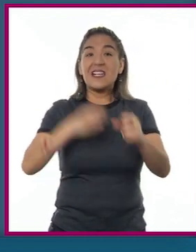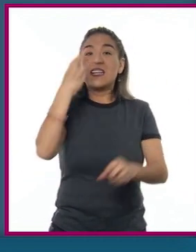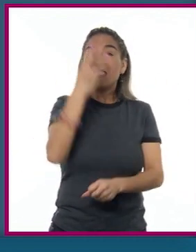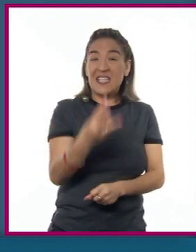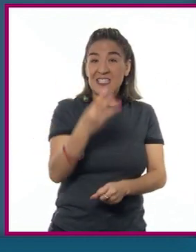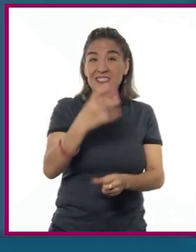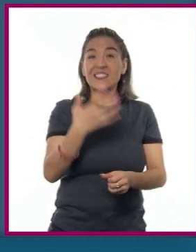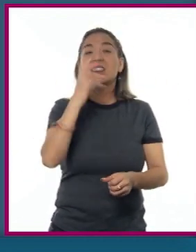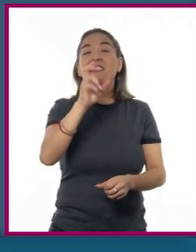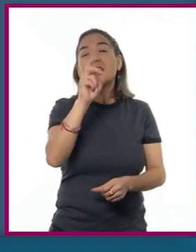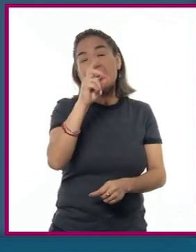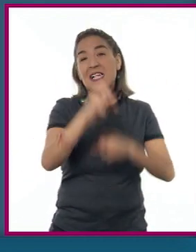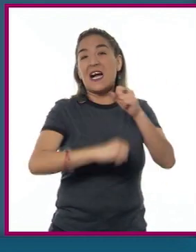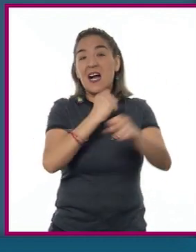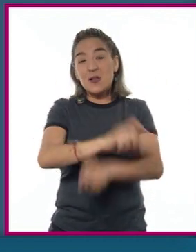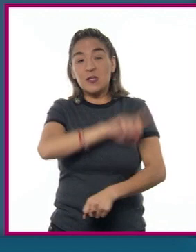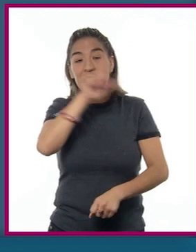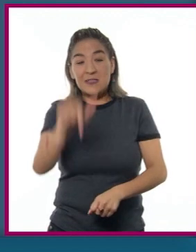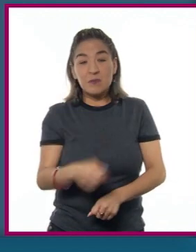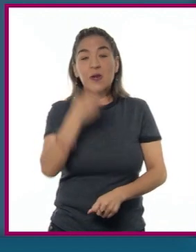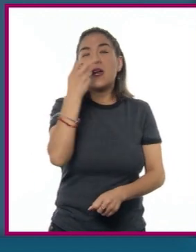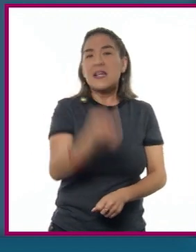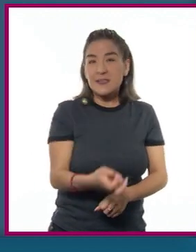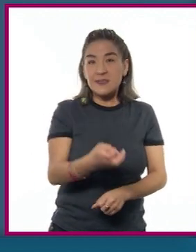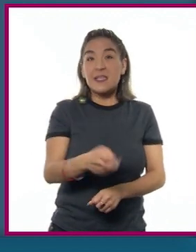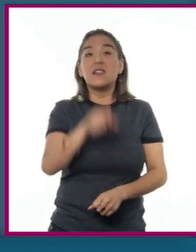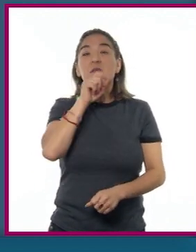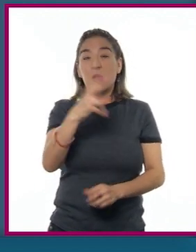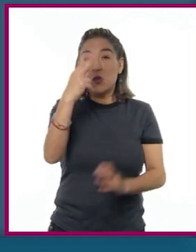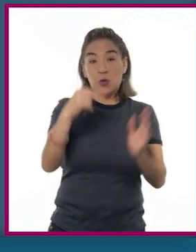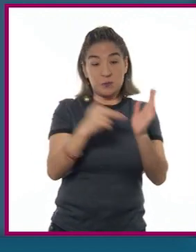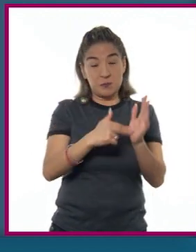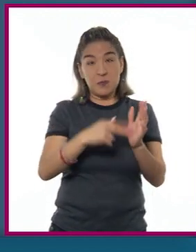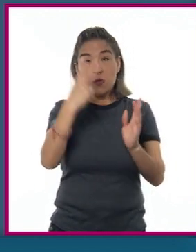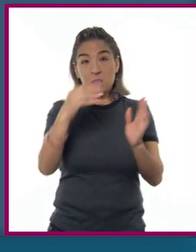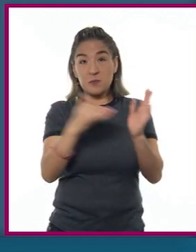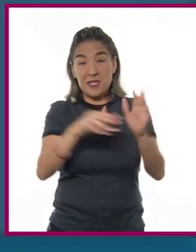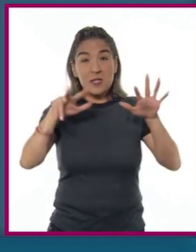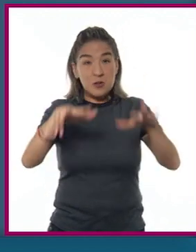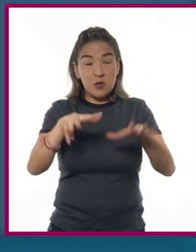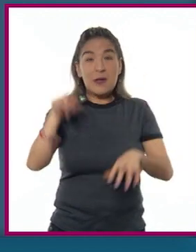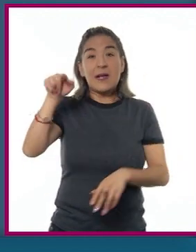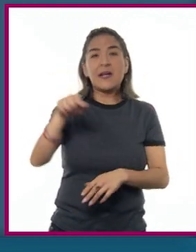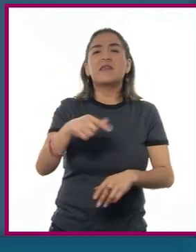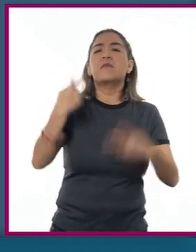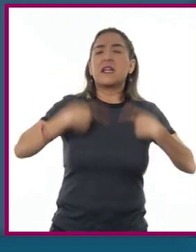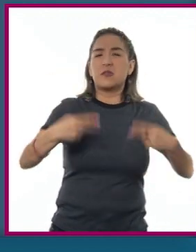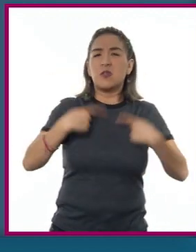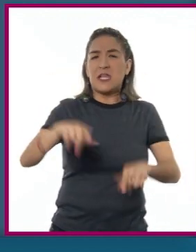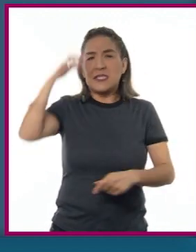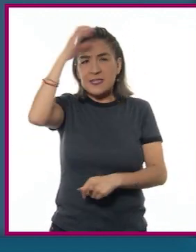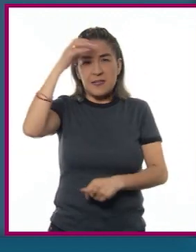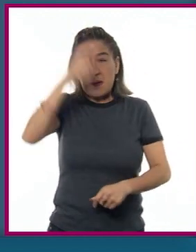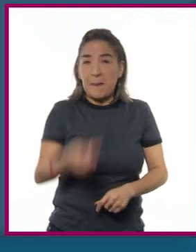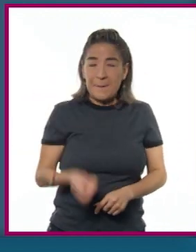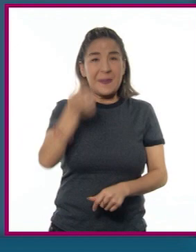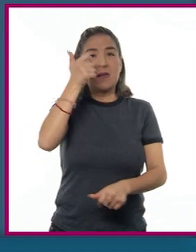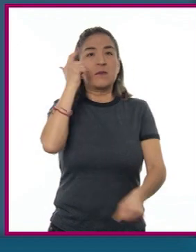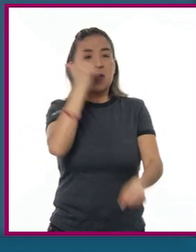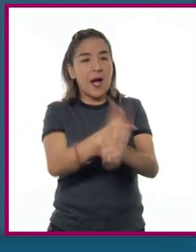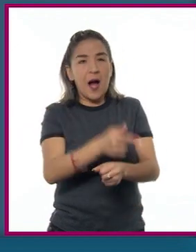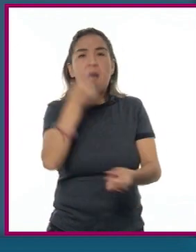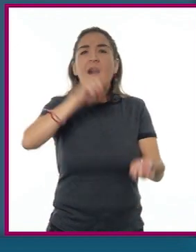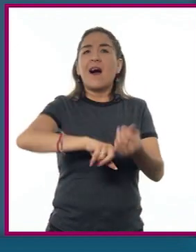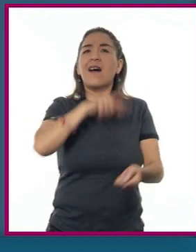ser descubierto en la Tierra. Por si fuera poco, en 2018 un equipo de científicos encontró por primera vez helio en